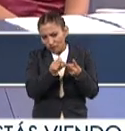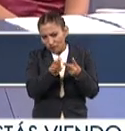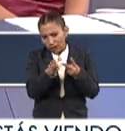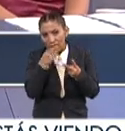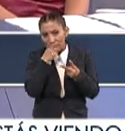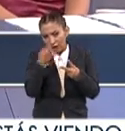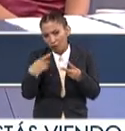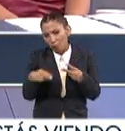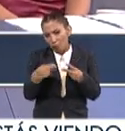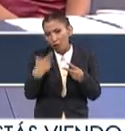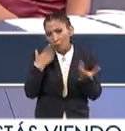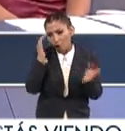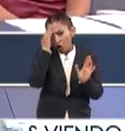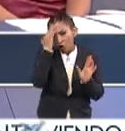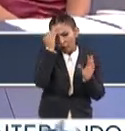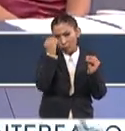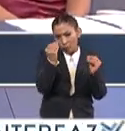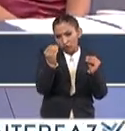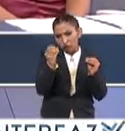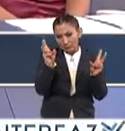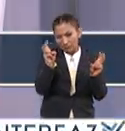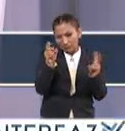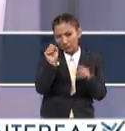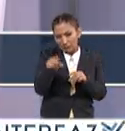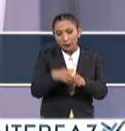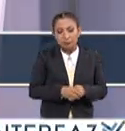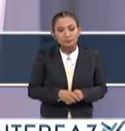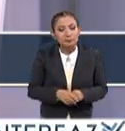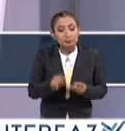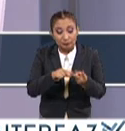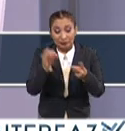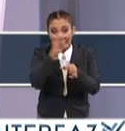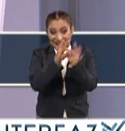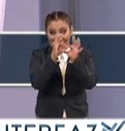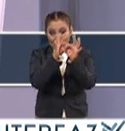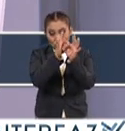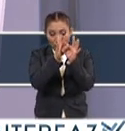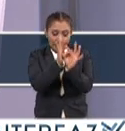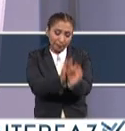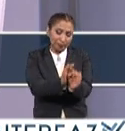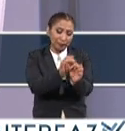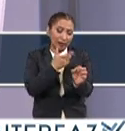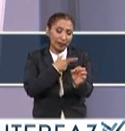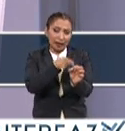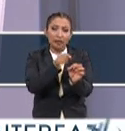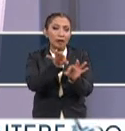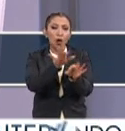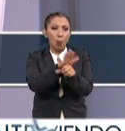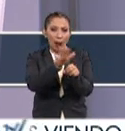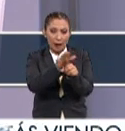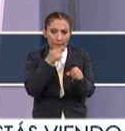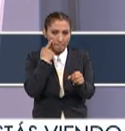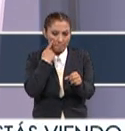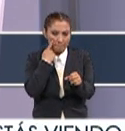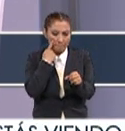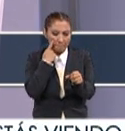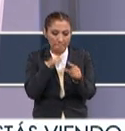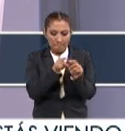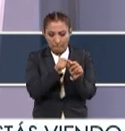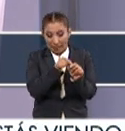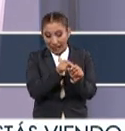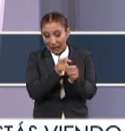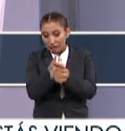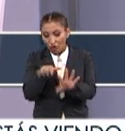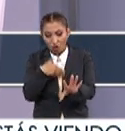Lo menciono porque se conoce bastante acerca de esto. Y estas células tienen varias funciones. Por un